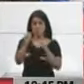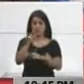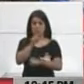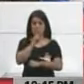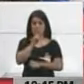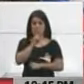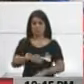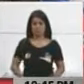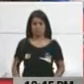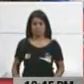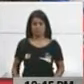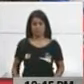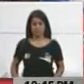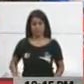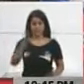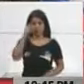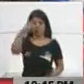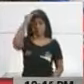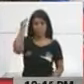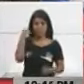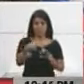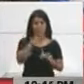los asesinatos. Y no solo Ramos Alú, todos esos políticos de la Cuarta y sus derivados.